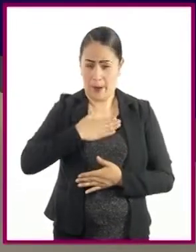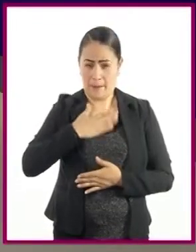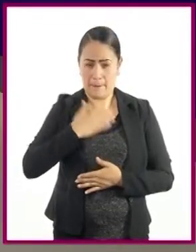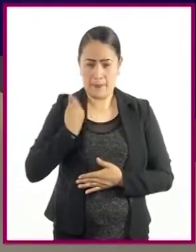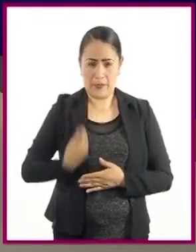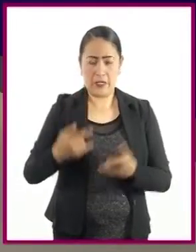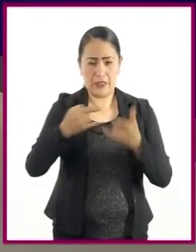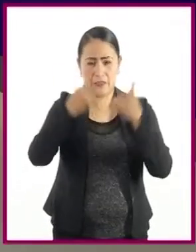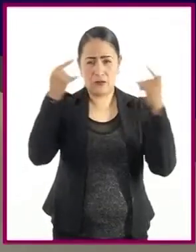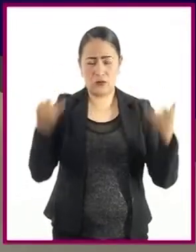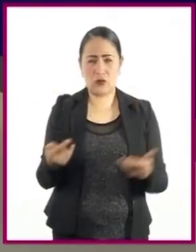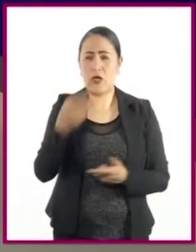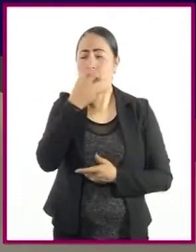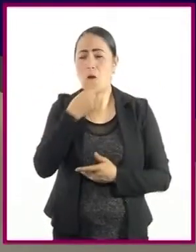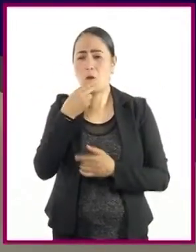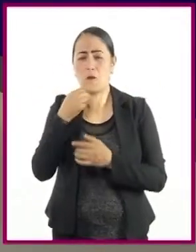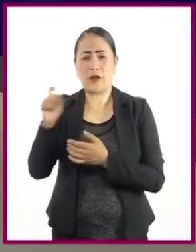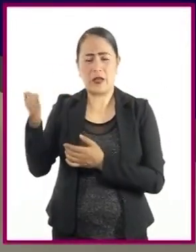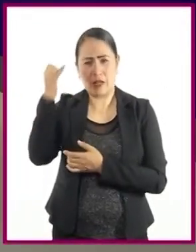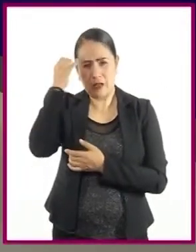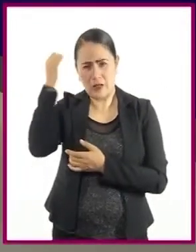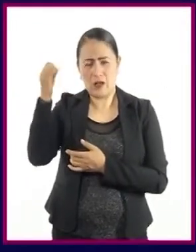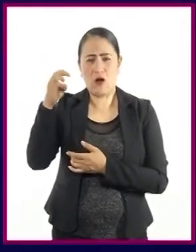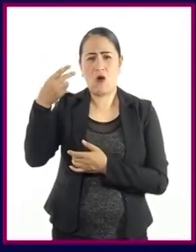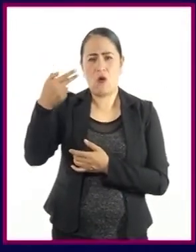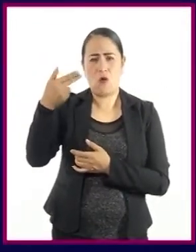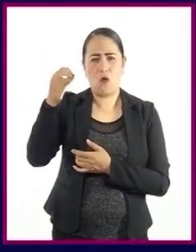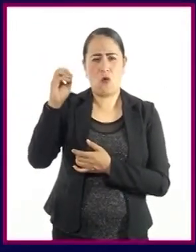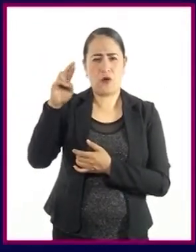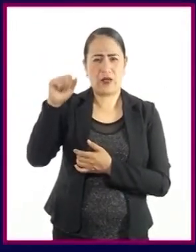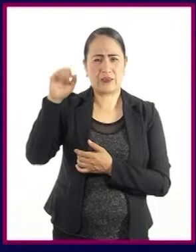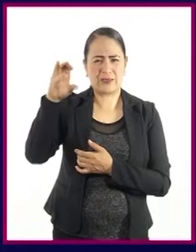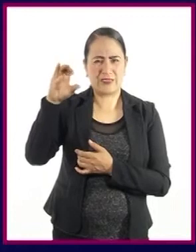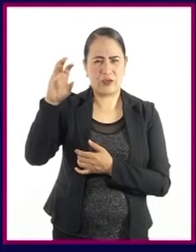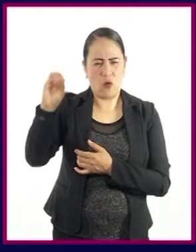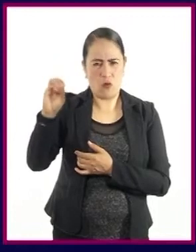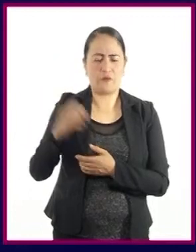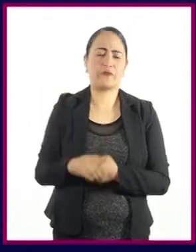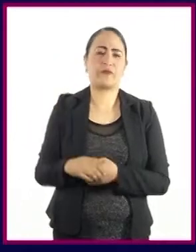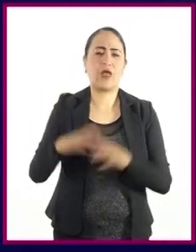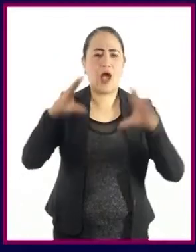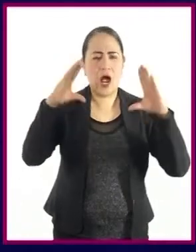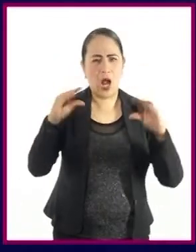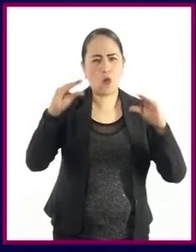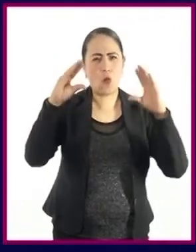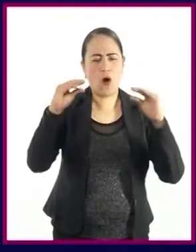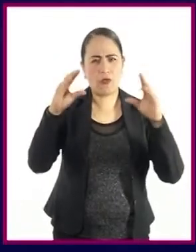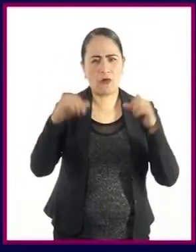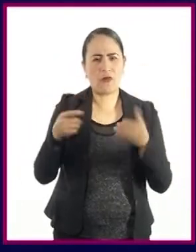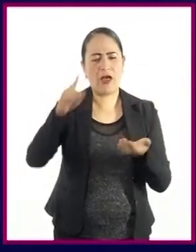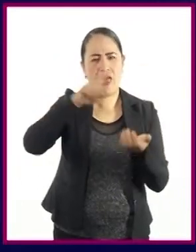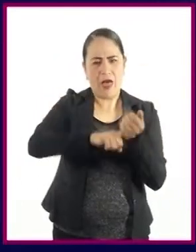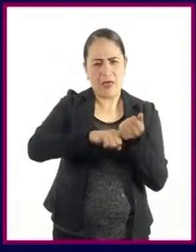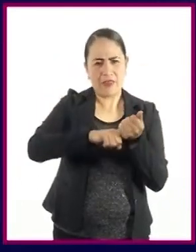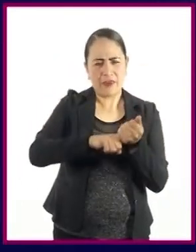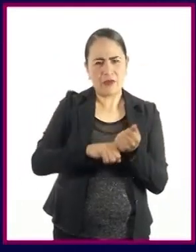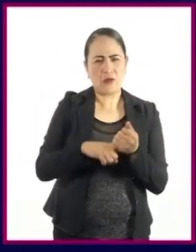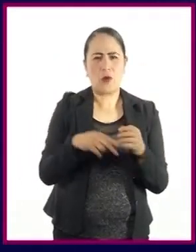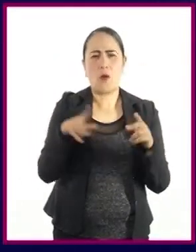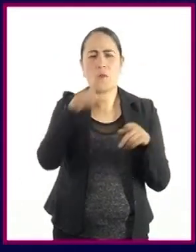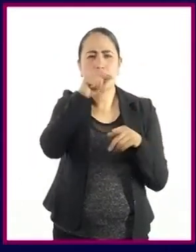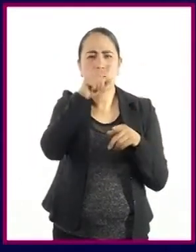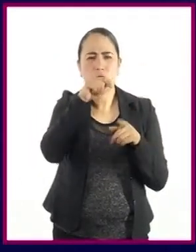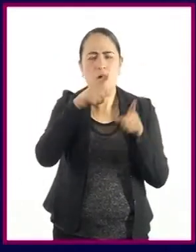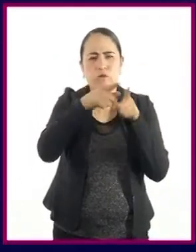el cuento de Horacio Quiroga, El almohadón de plumas. ¿Qué le parece si con esa historia le mostramos a los alumnos cómo hacer la adaptación